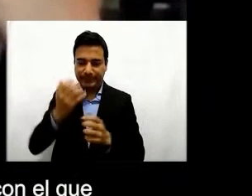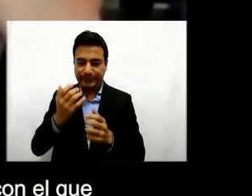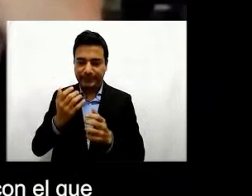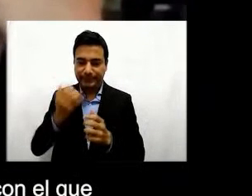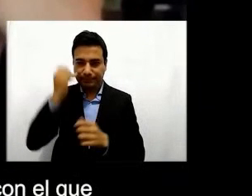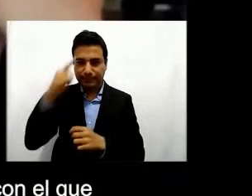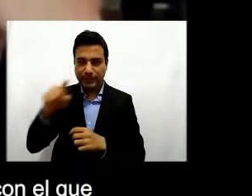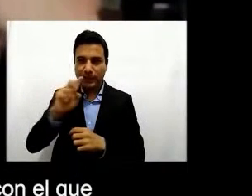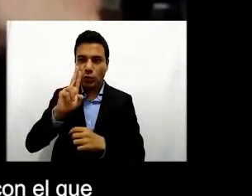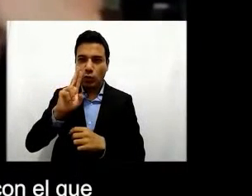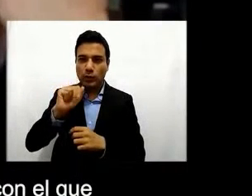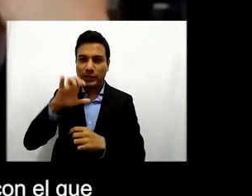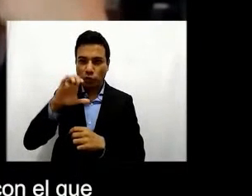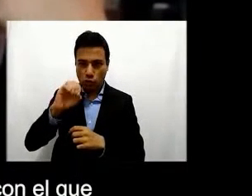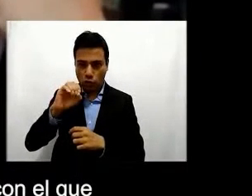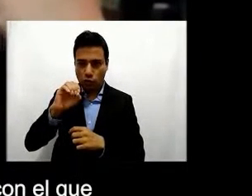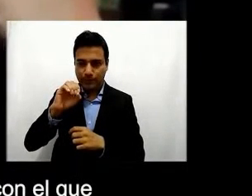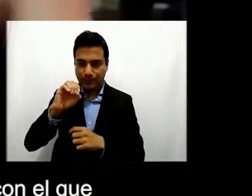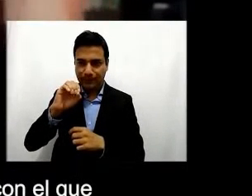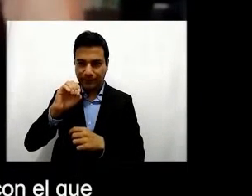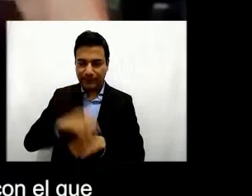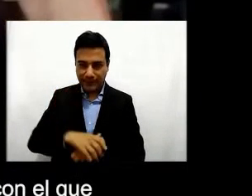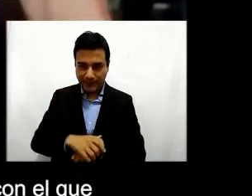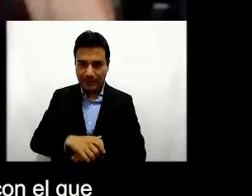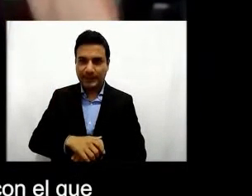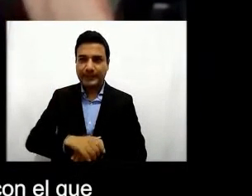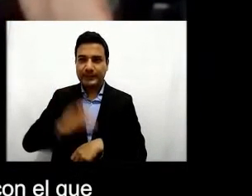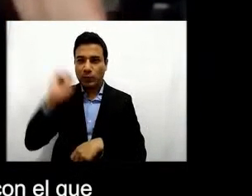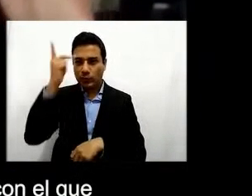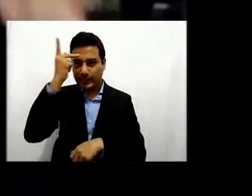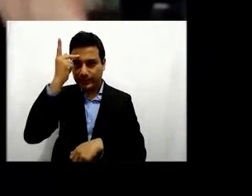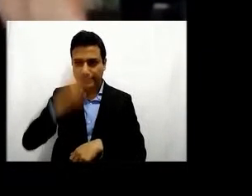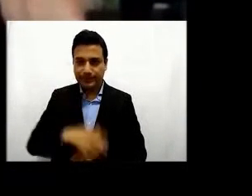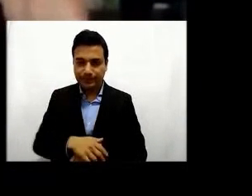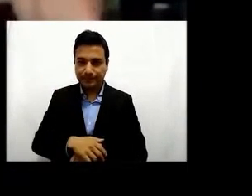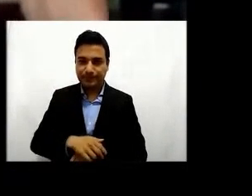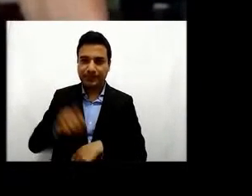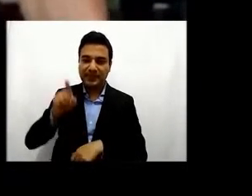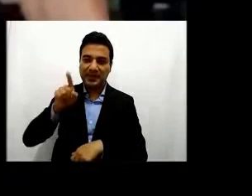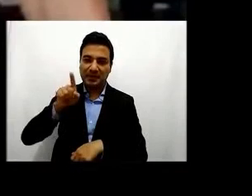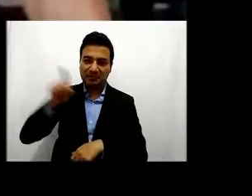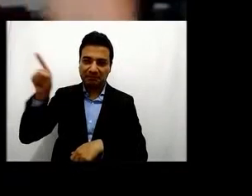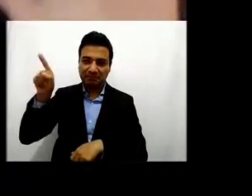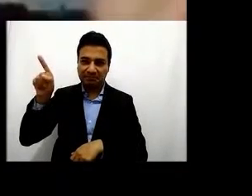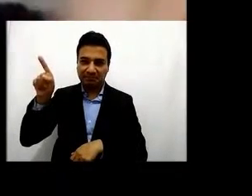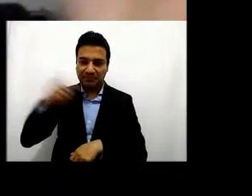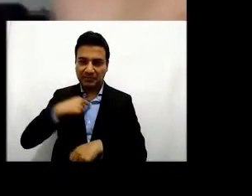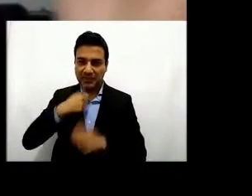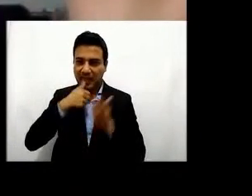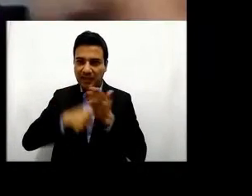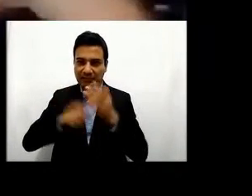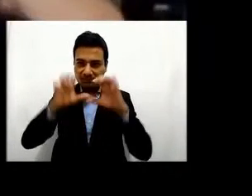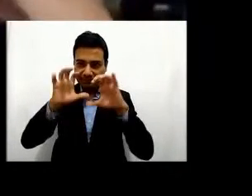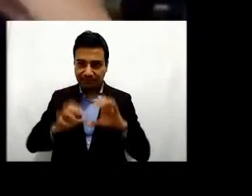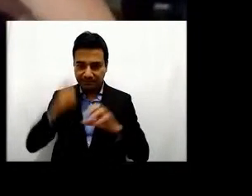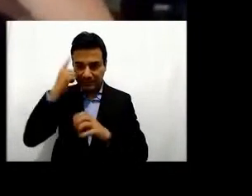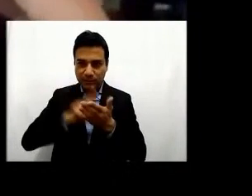UNESCO San Luis, por el que estamos diseñando una carta de la ciudad en la ciudad de San Luis Potosí por los derechos culturales. Hola a